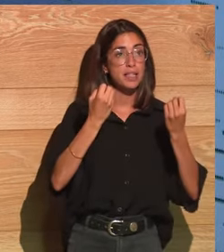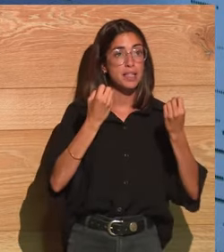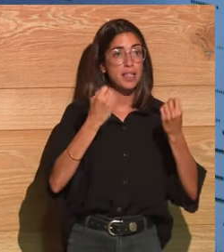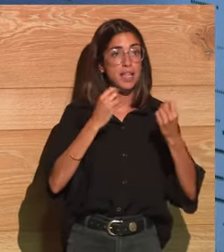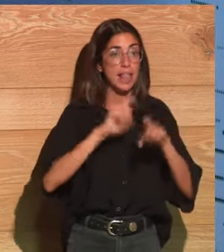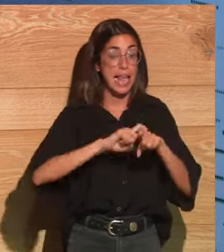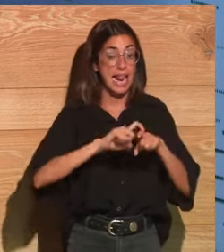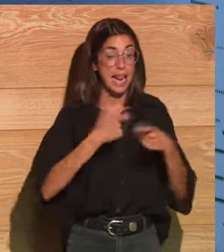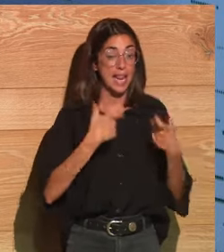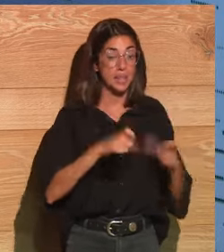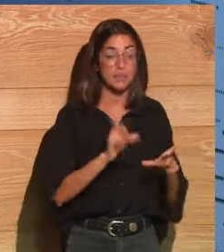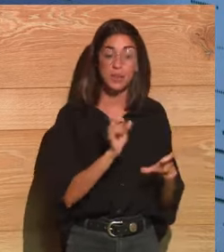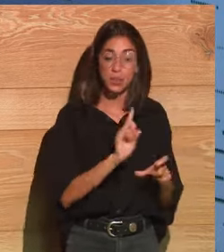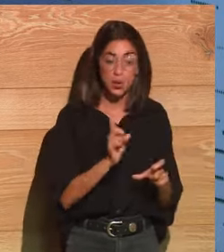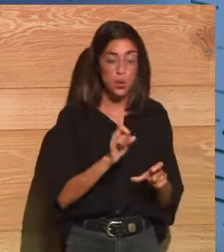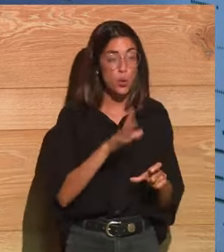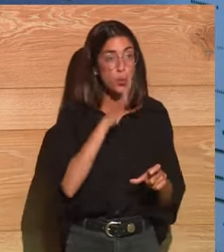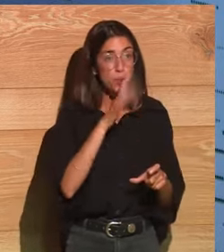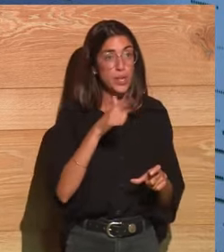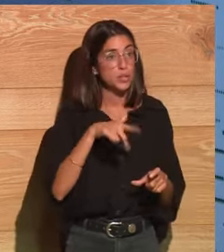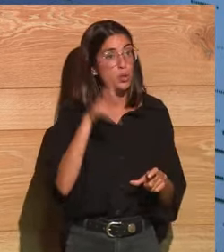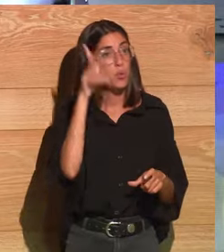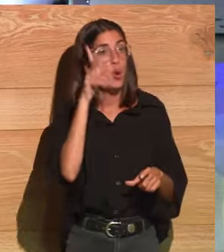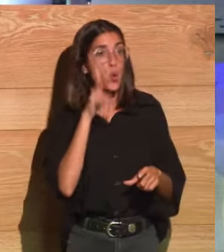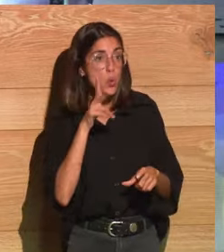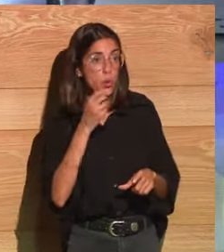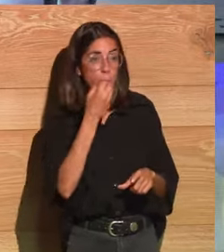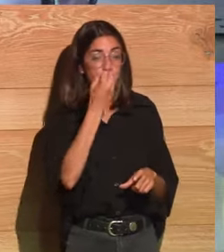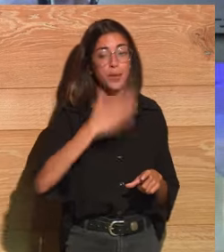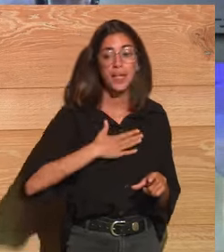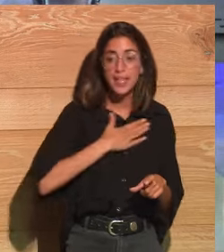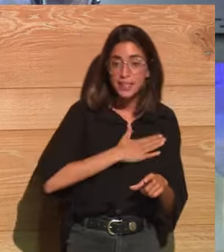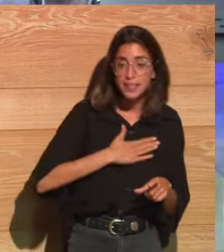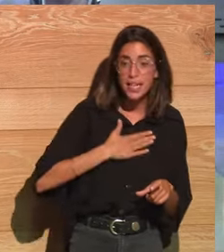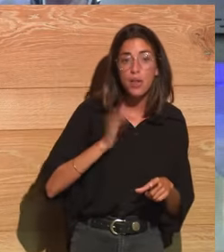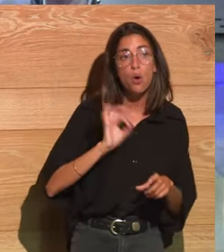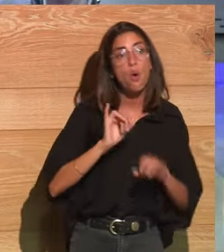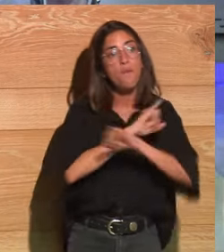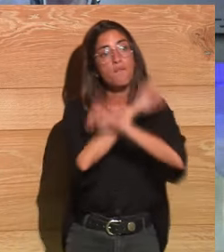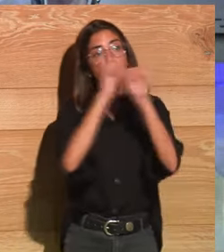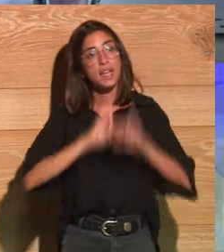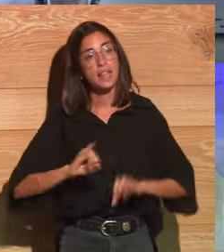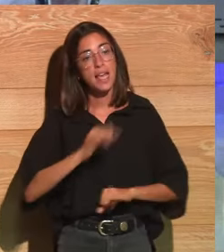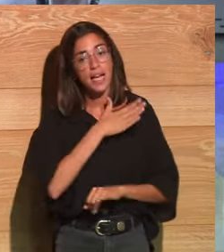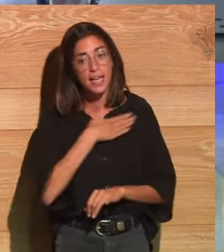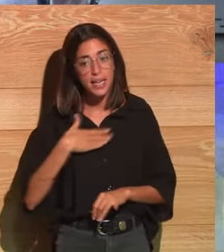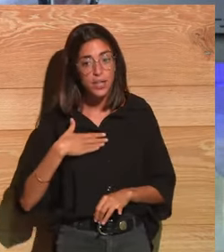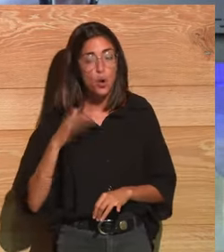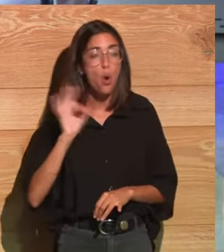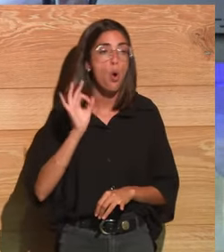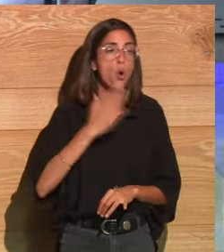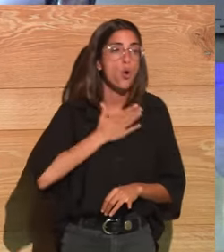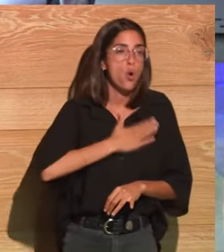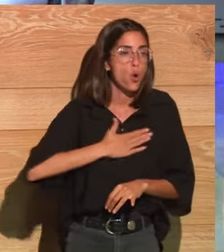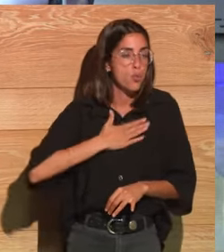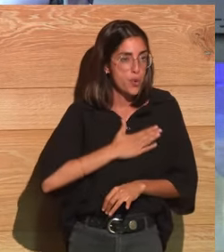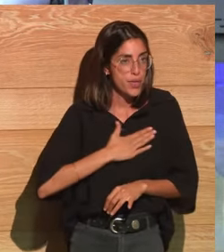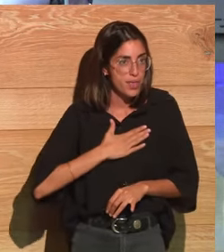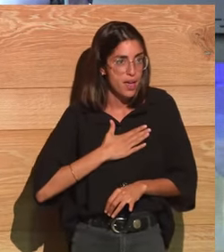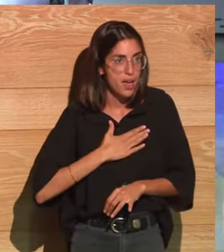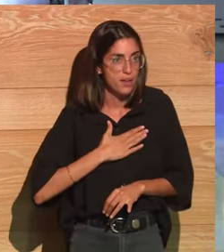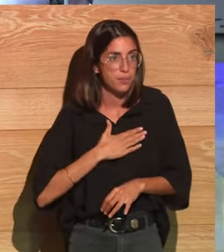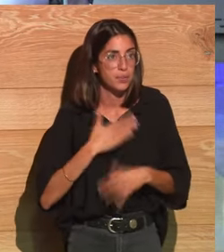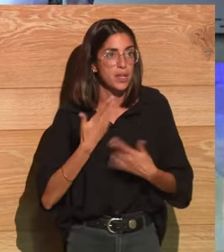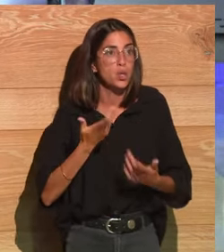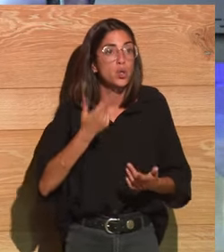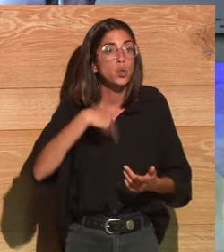se va a decir?, de los lujos, ¿no?, de nuestra especie, es claro, querer el bienestar o la felicidad o la comodidad, ¿no? O sea, realmente nosotros le hemos